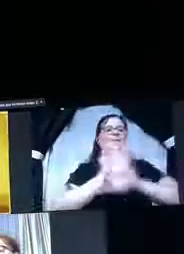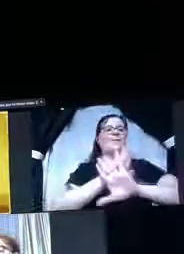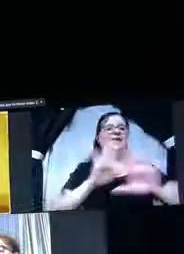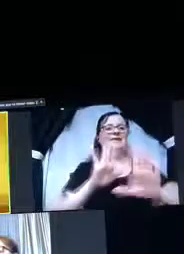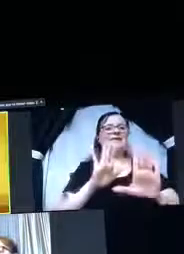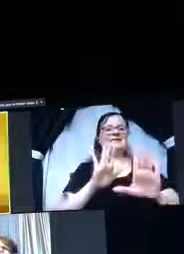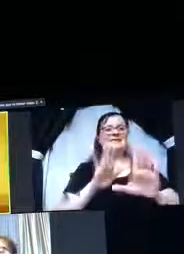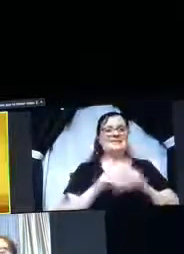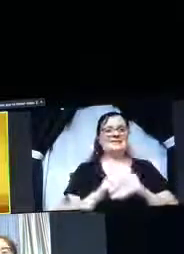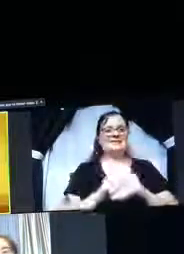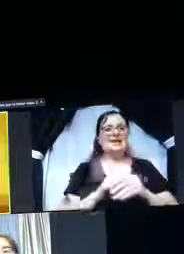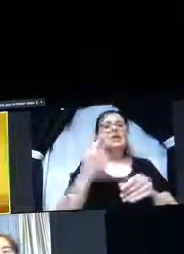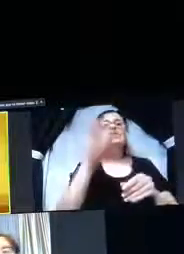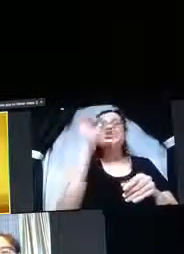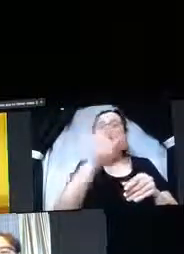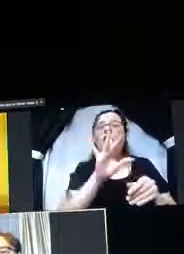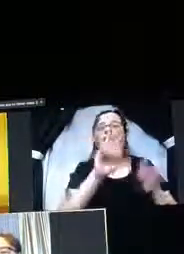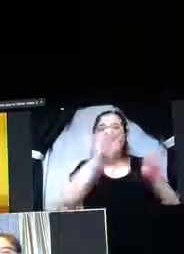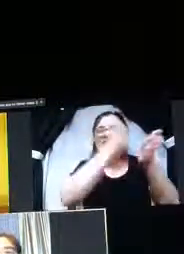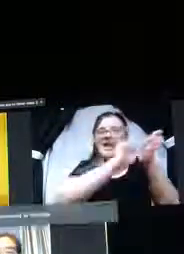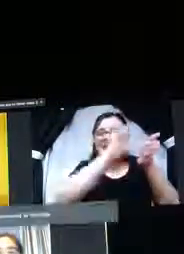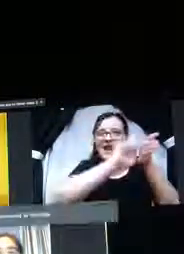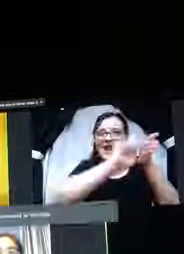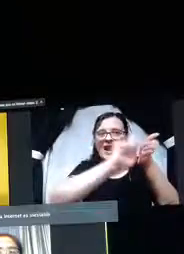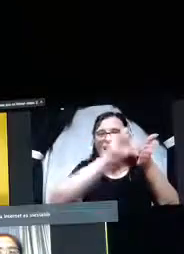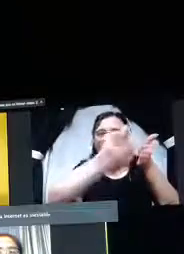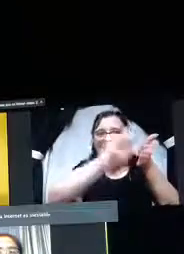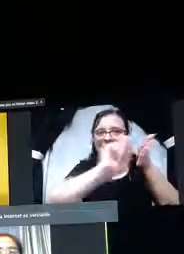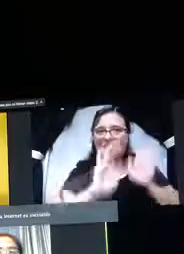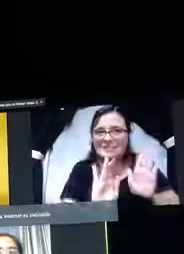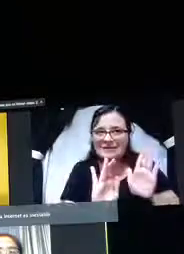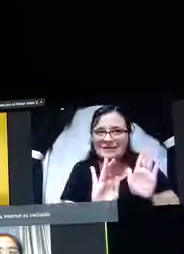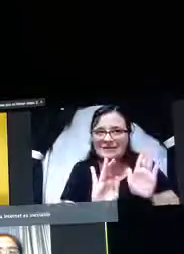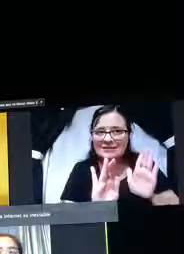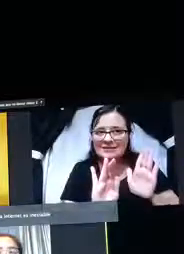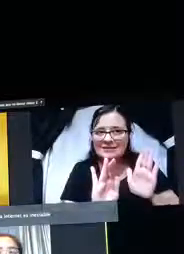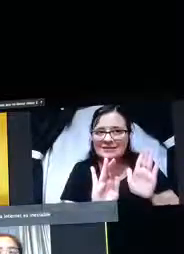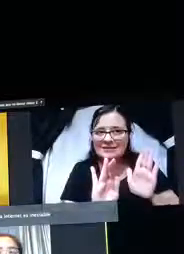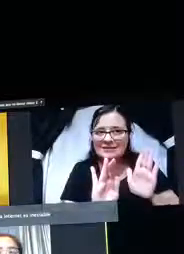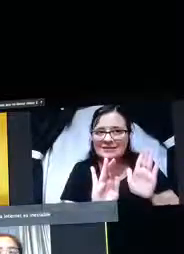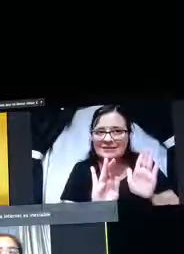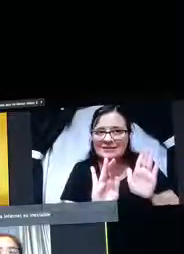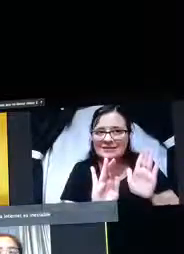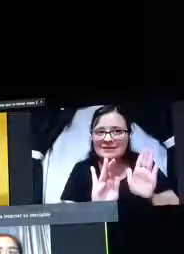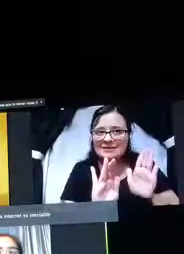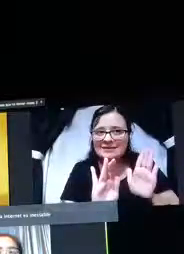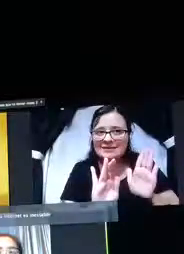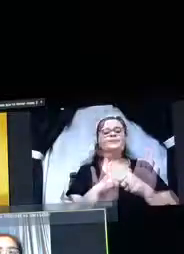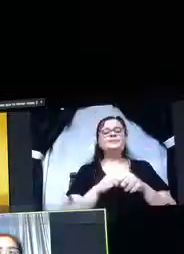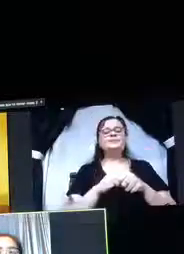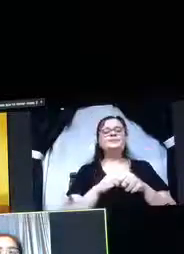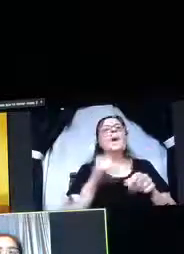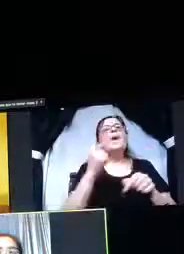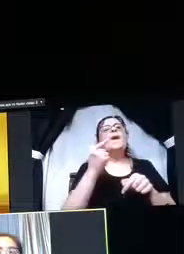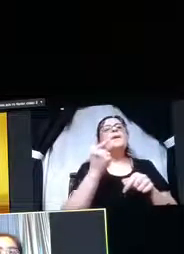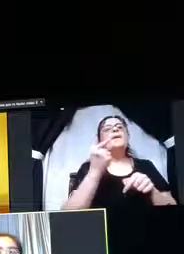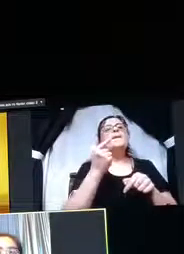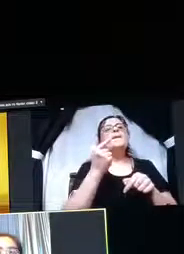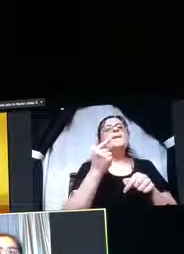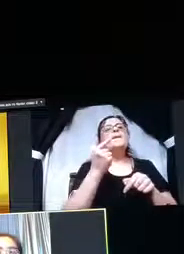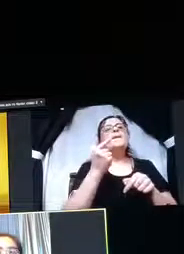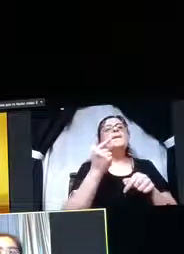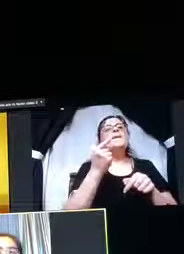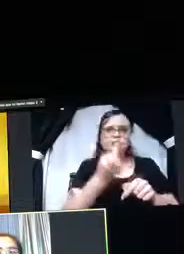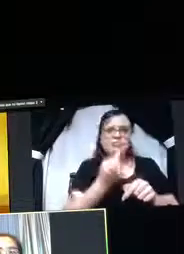de la lengua escrita. Sí, te quería hacer una consulta antes de que empecemos a responder algunas preguntas que nos están